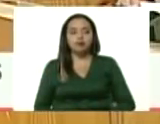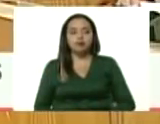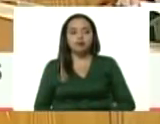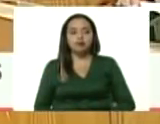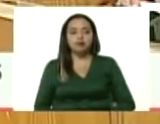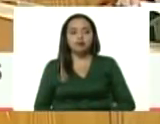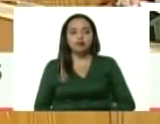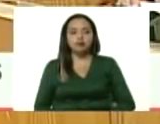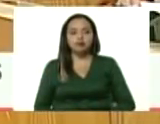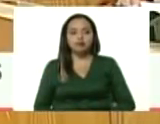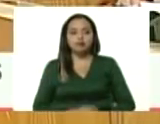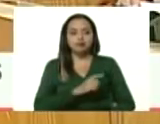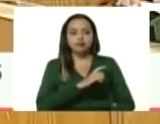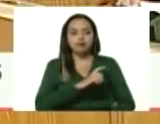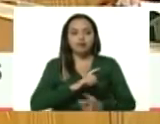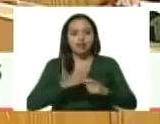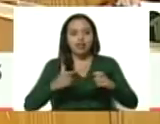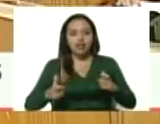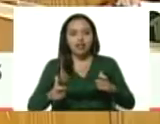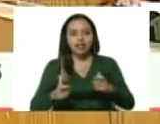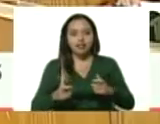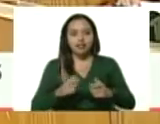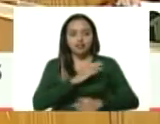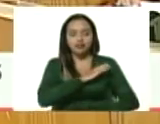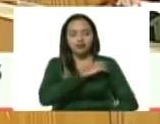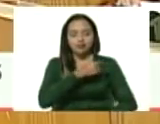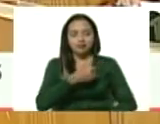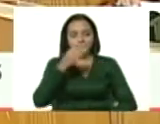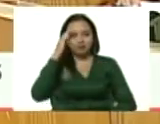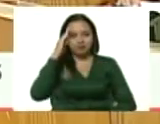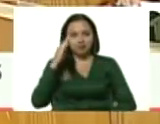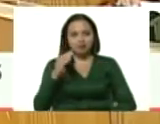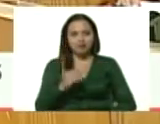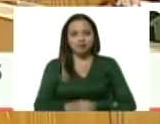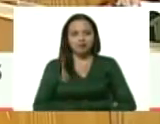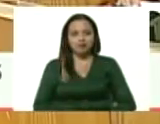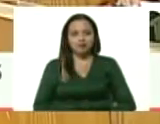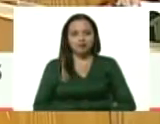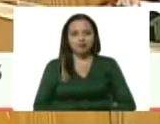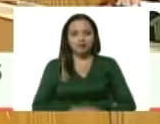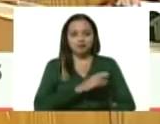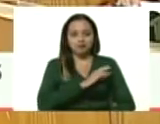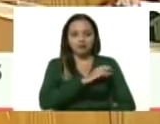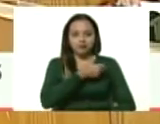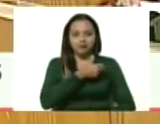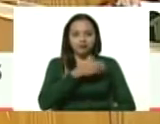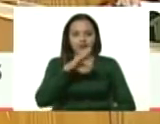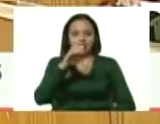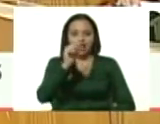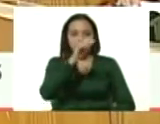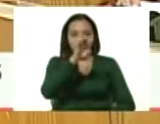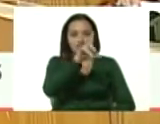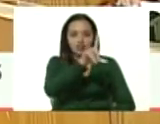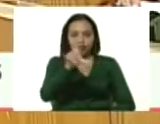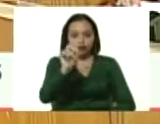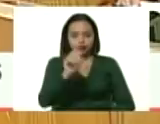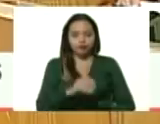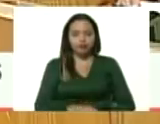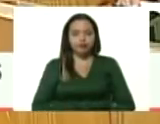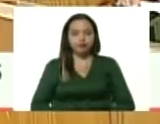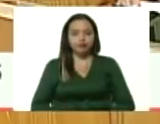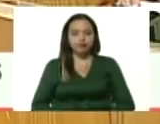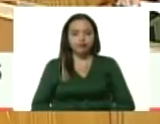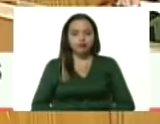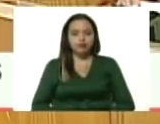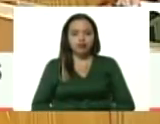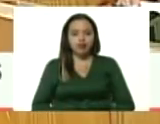Piña Quintero, director de logística. El general Cabello Lozano, inspector general. El general